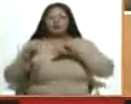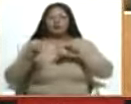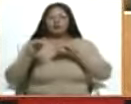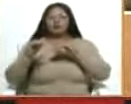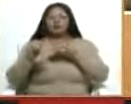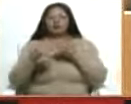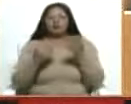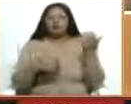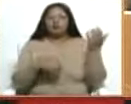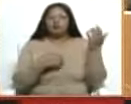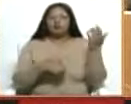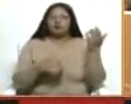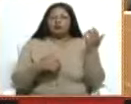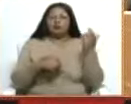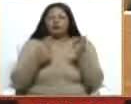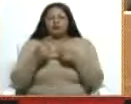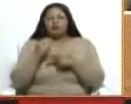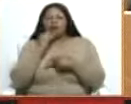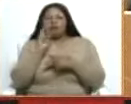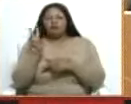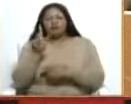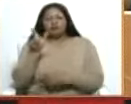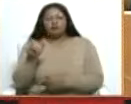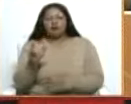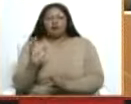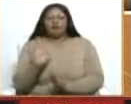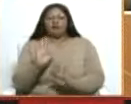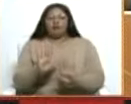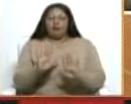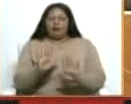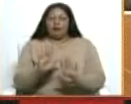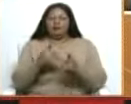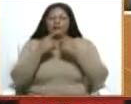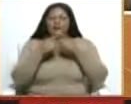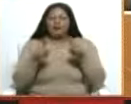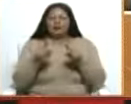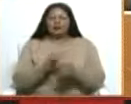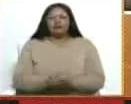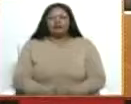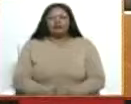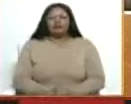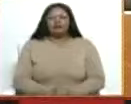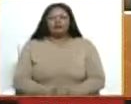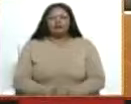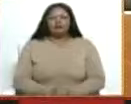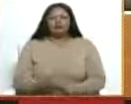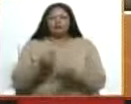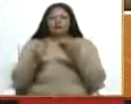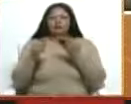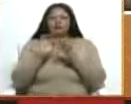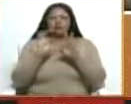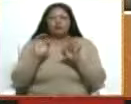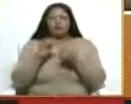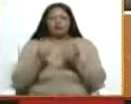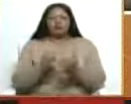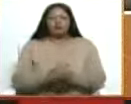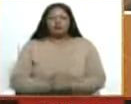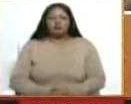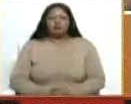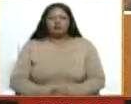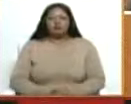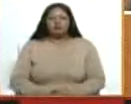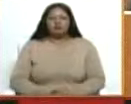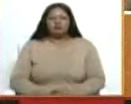música venezolana porque tiene un elemento venezolano, a hacer música venezolana de raíz tradicional con elementos foráneos. Eso ya es otra cosa que le